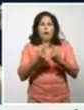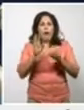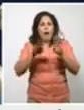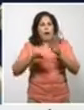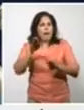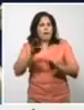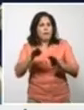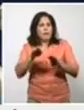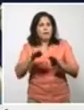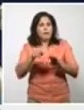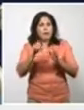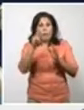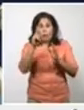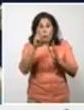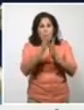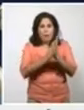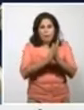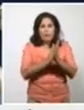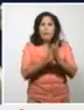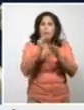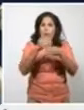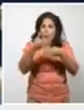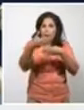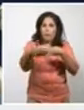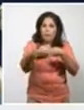par de meses después de la aparición,